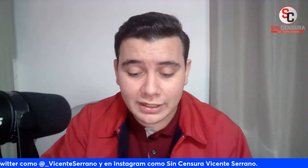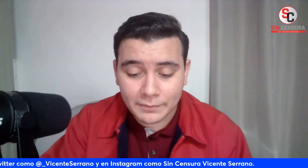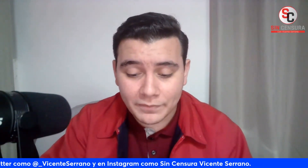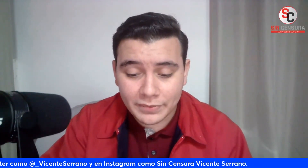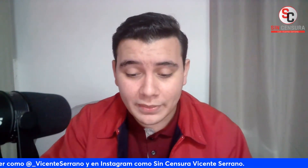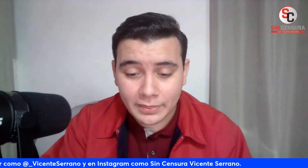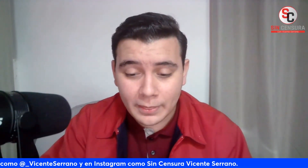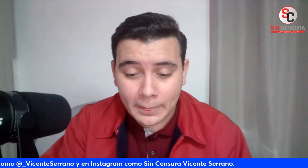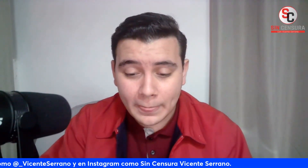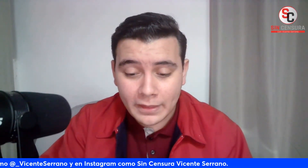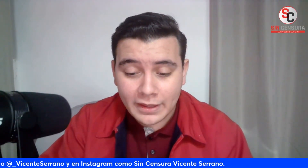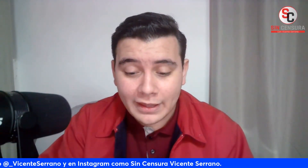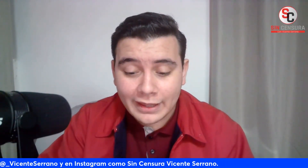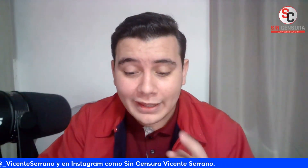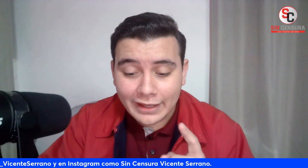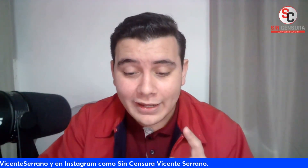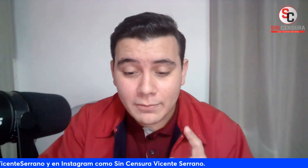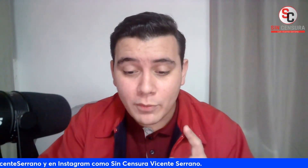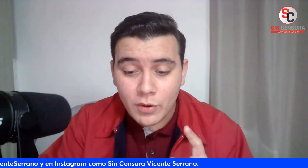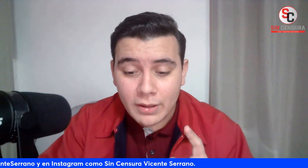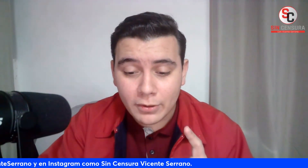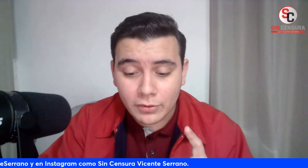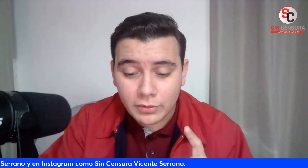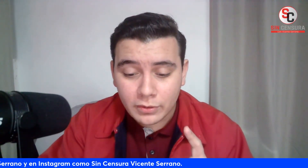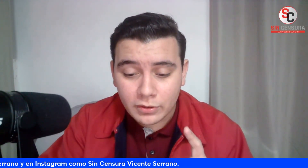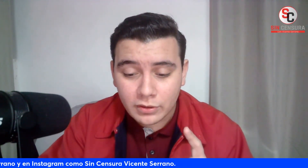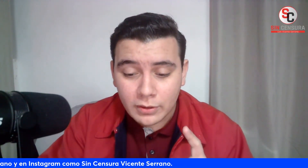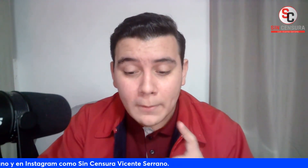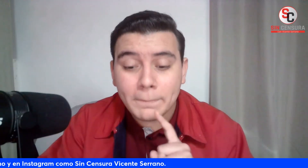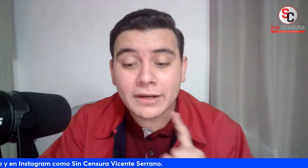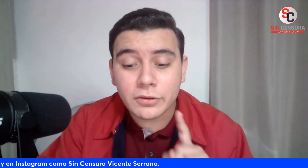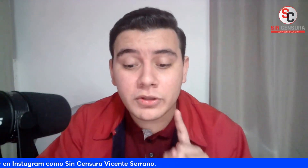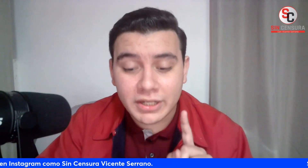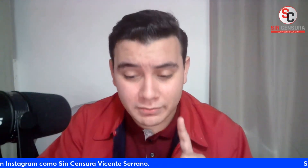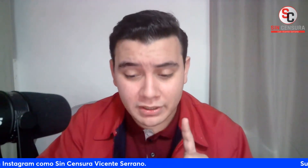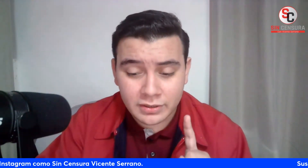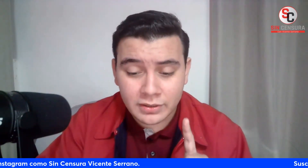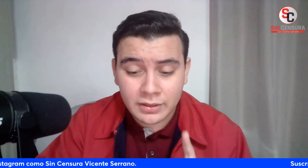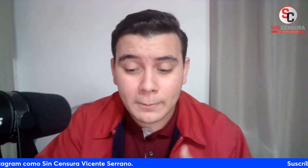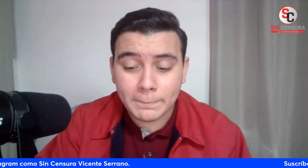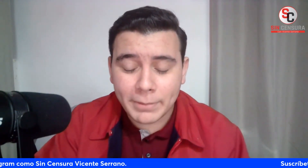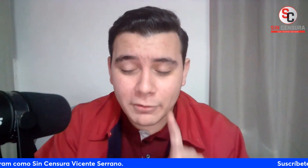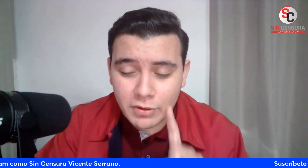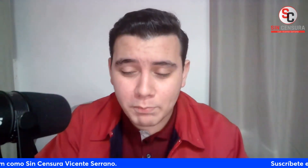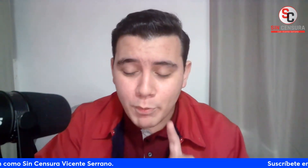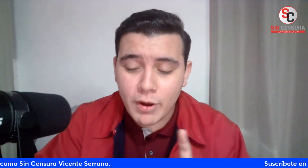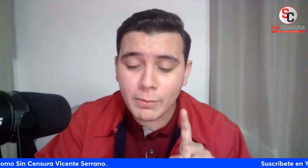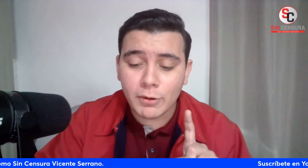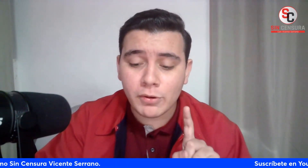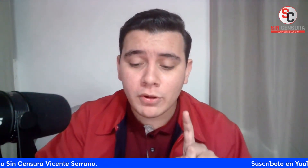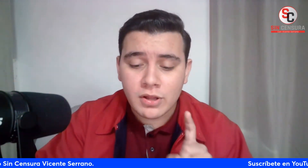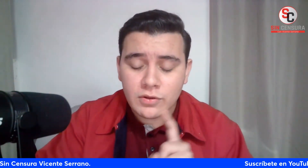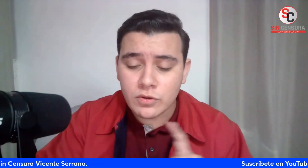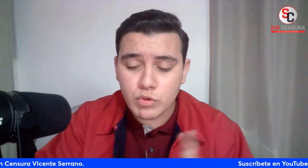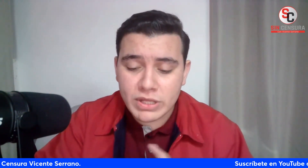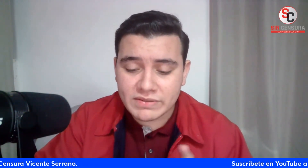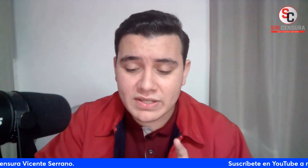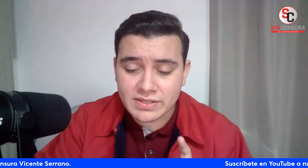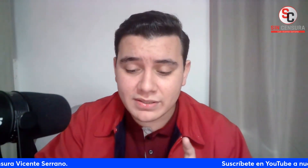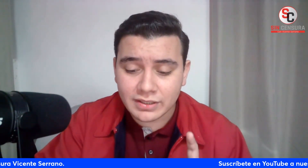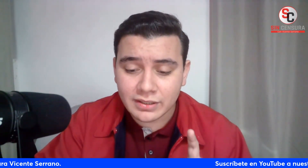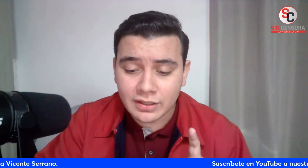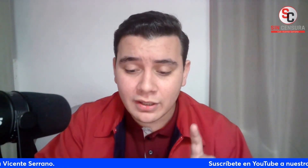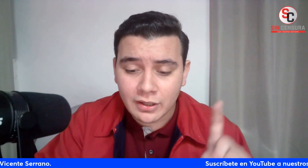Murayama tuitea: el pueblo, perdónenme, pero el pueblo